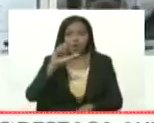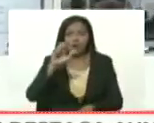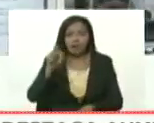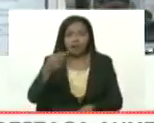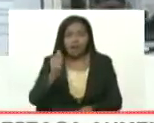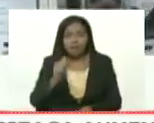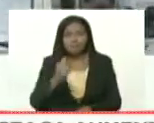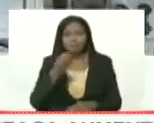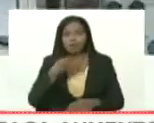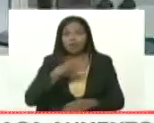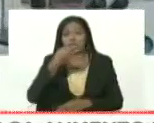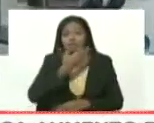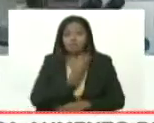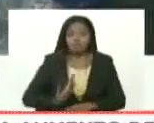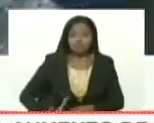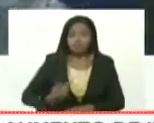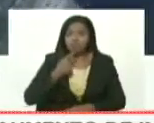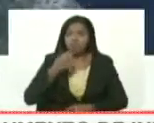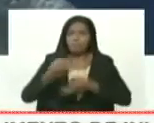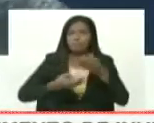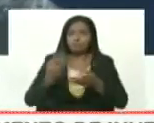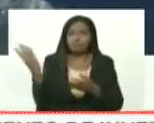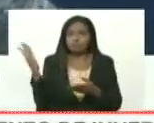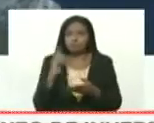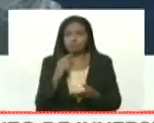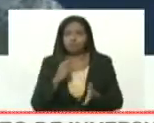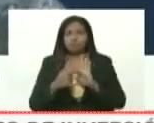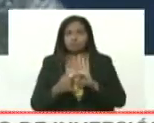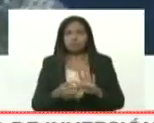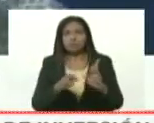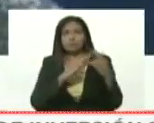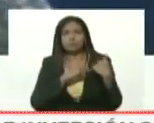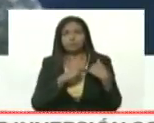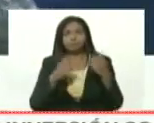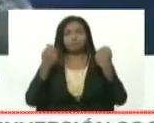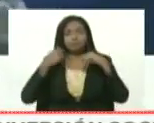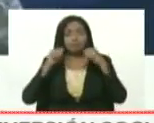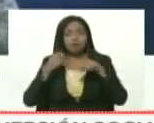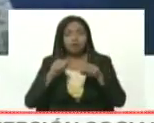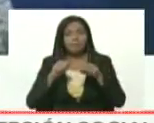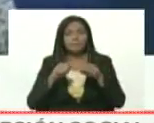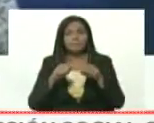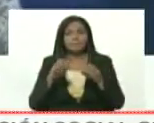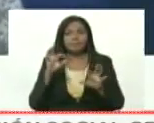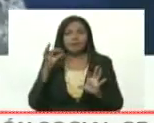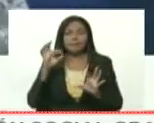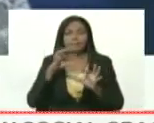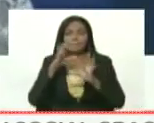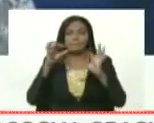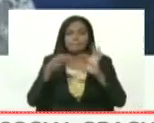tardes, presidente. Como dijeron, yo vengo en representación de la Unidad de Terapia Celular del Instituto Venezolano de Investigaciones